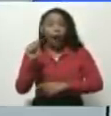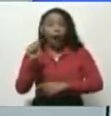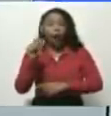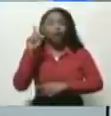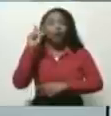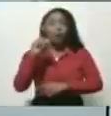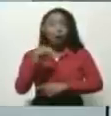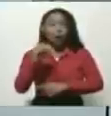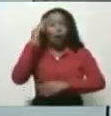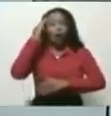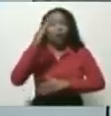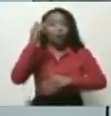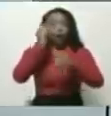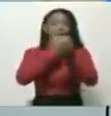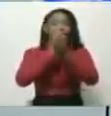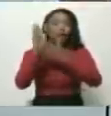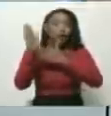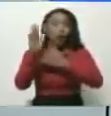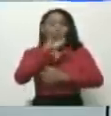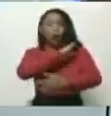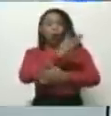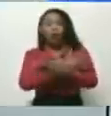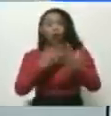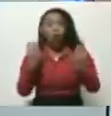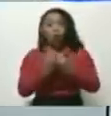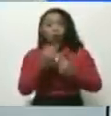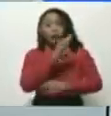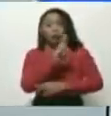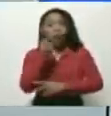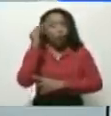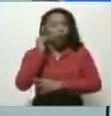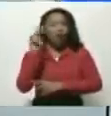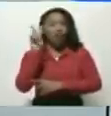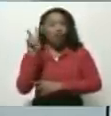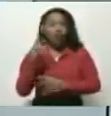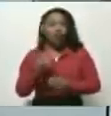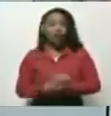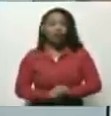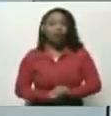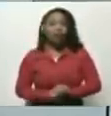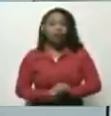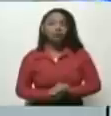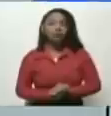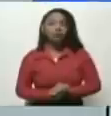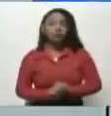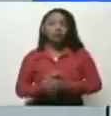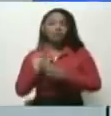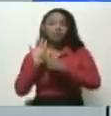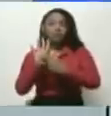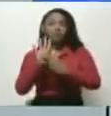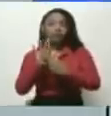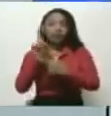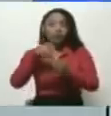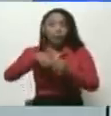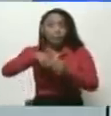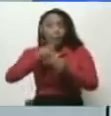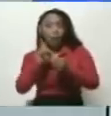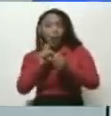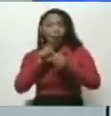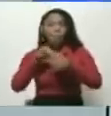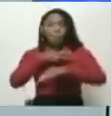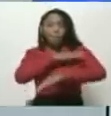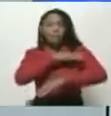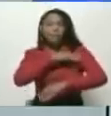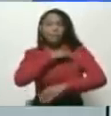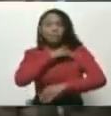comandante eterno y los poderes conjuntos de la República Bolivariana de Venezuela nos sacaron de ese ministerio de colonias llamado la